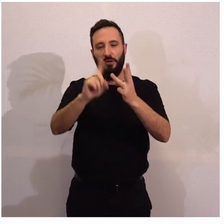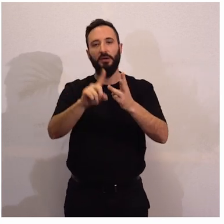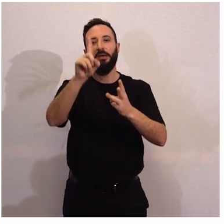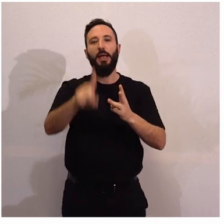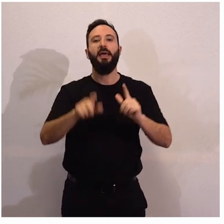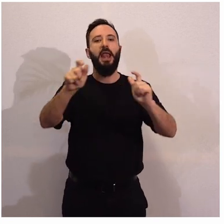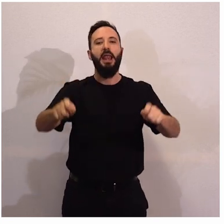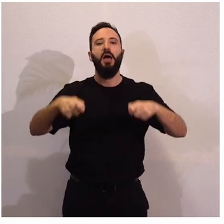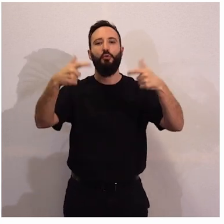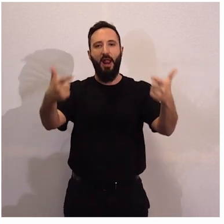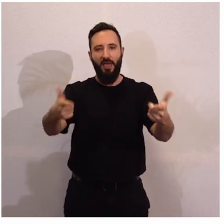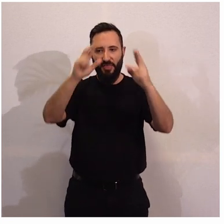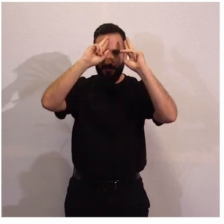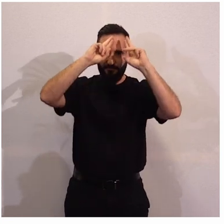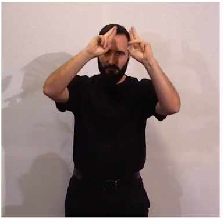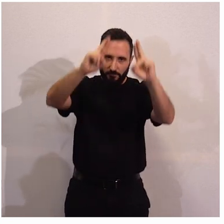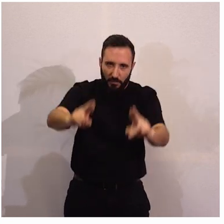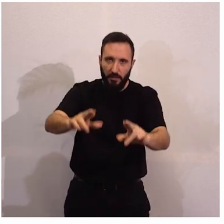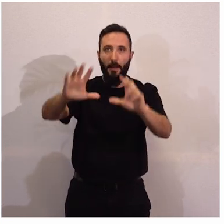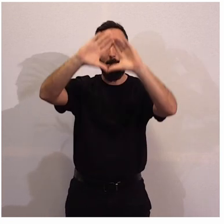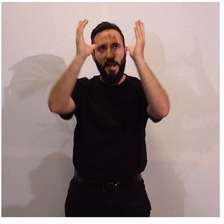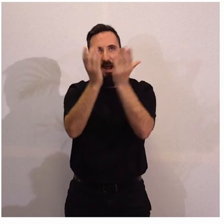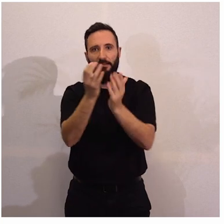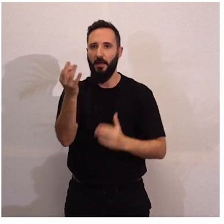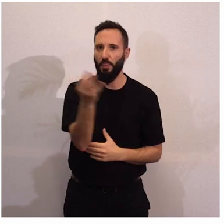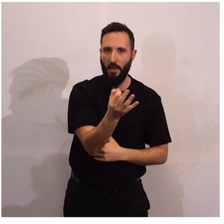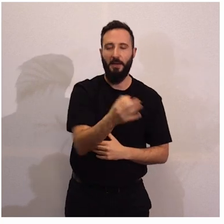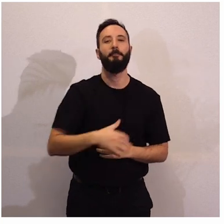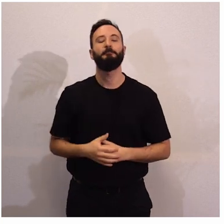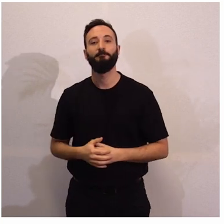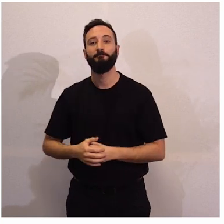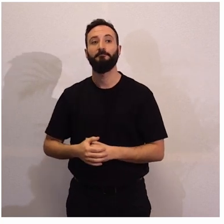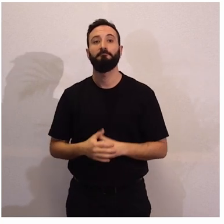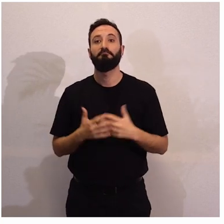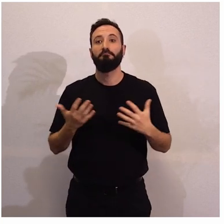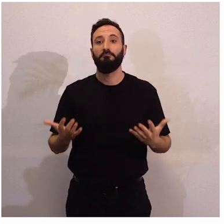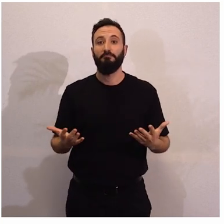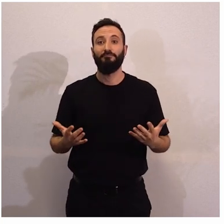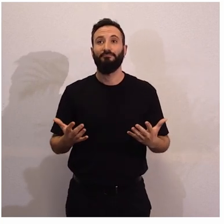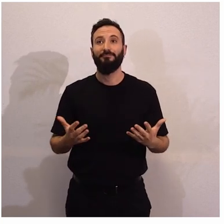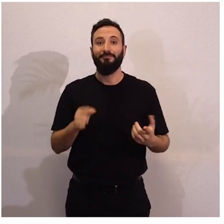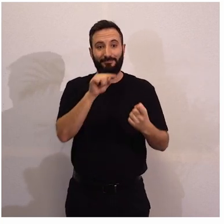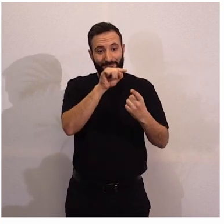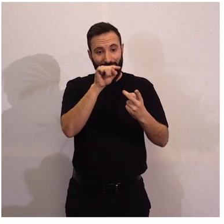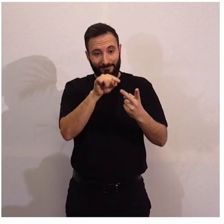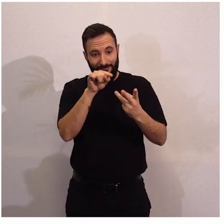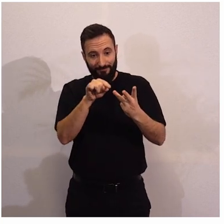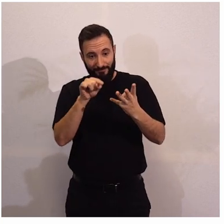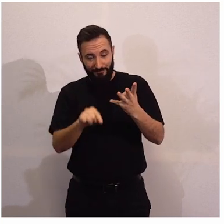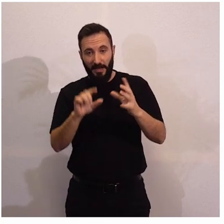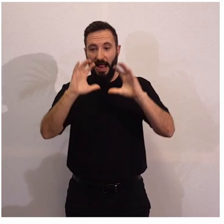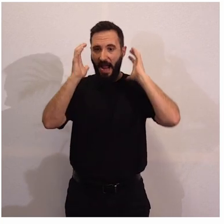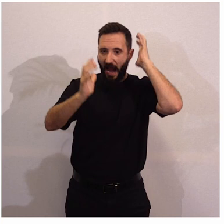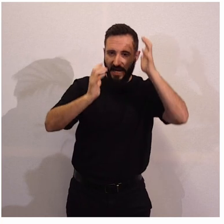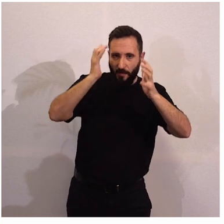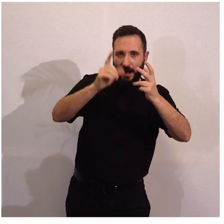por la naturaleza, para que respetemos el planeta. Y ahí sería animales,